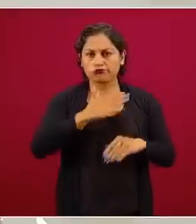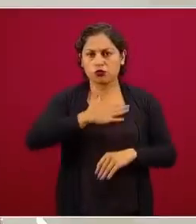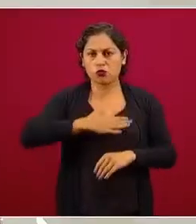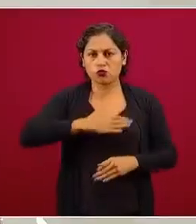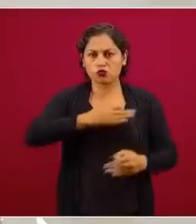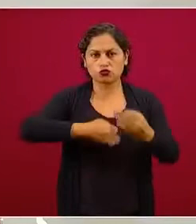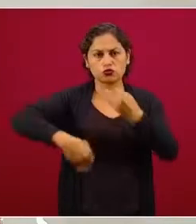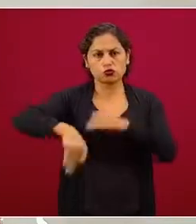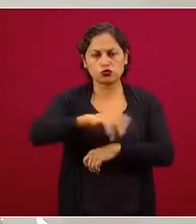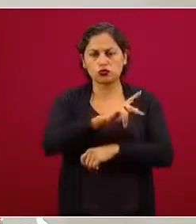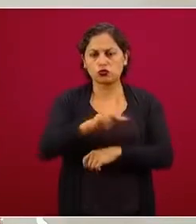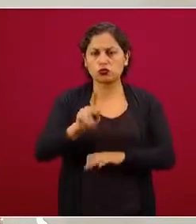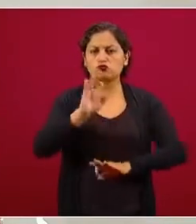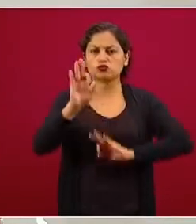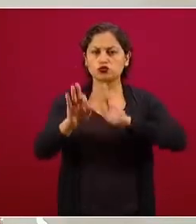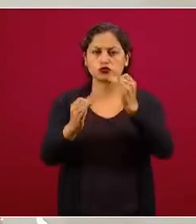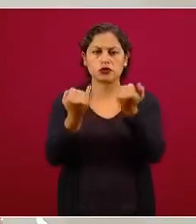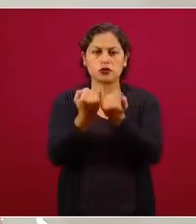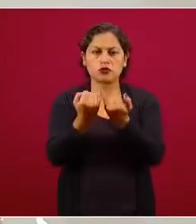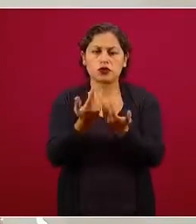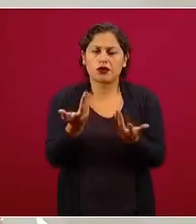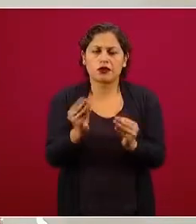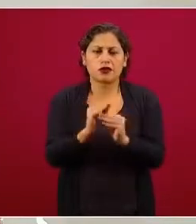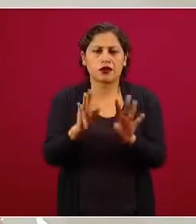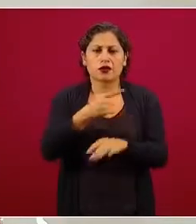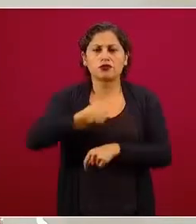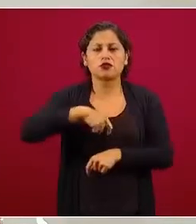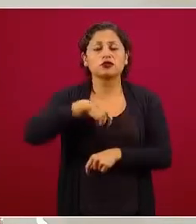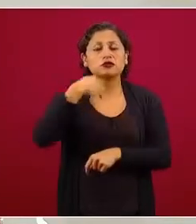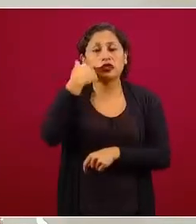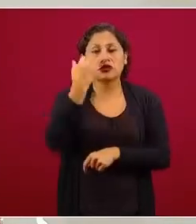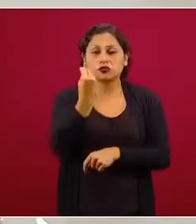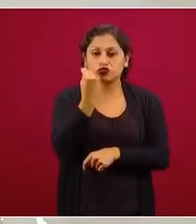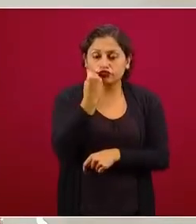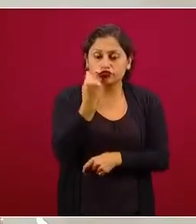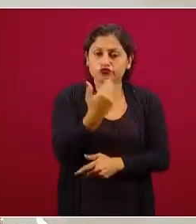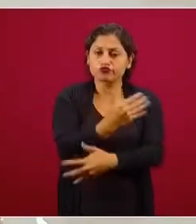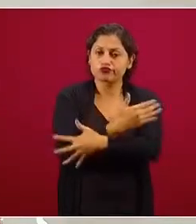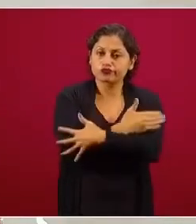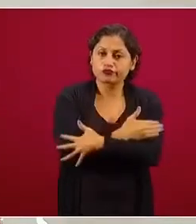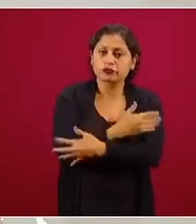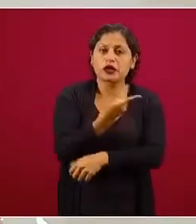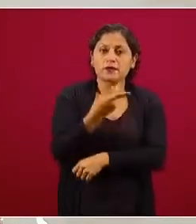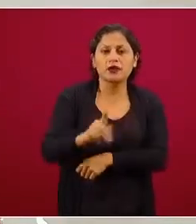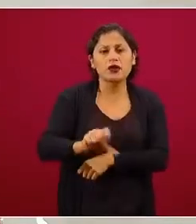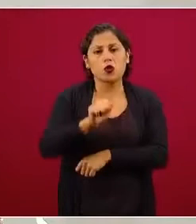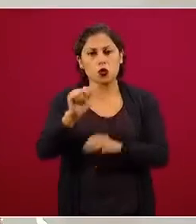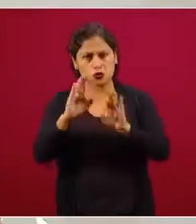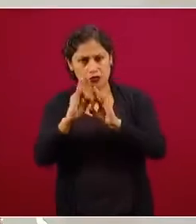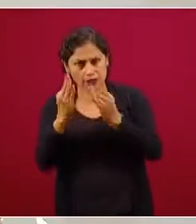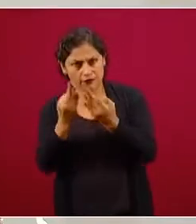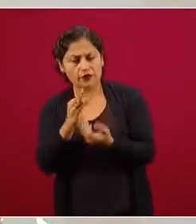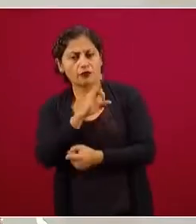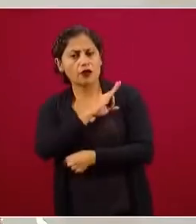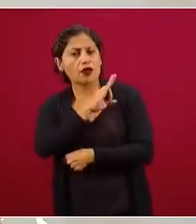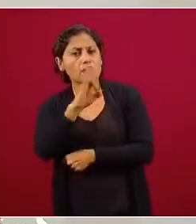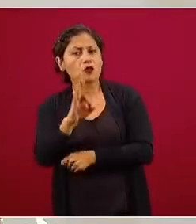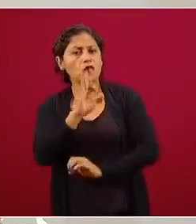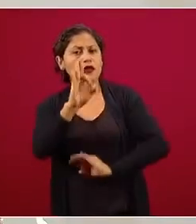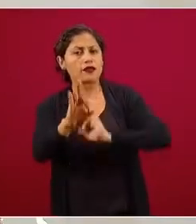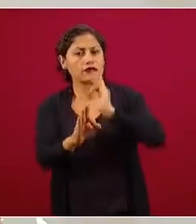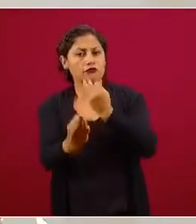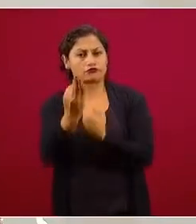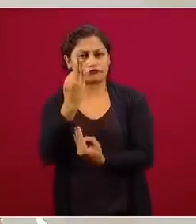abrazarnos, queremos darnos besos, hay otras formas de darnos un buen trato. Aquí está lo sustantivo